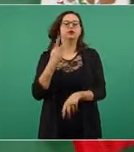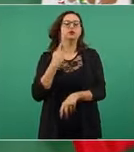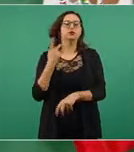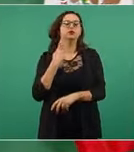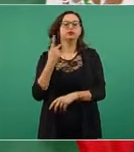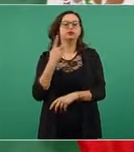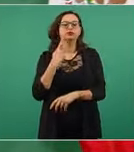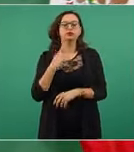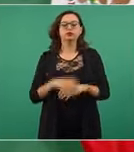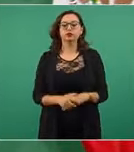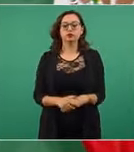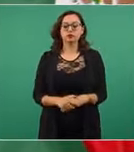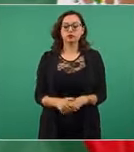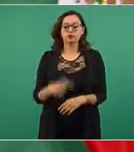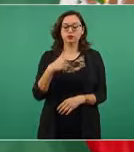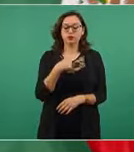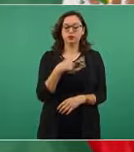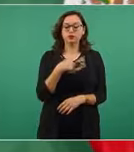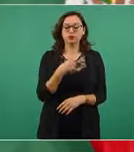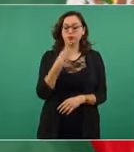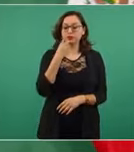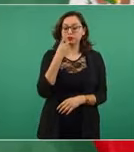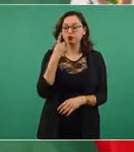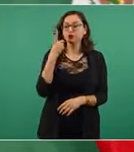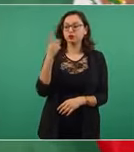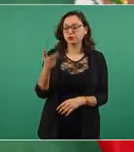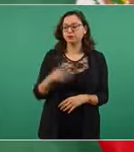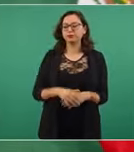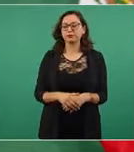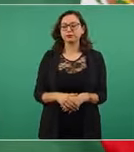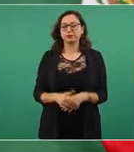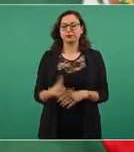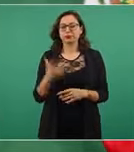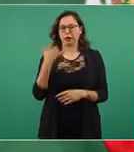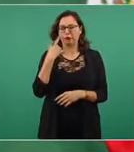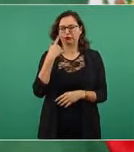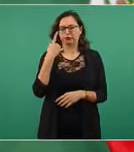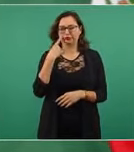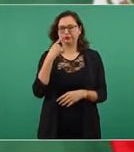y construyeron un anexo,